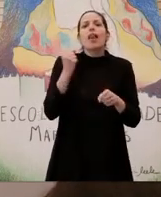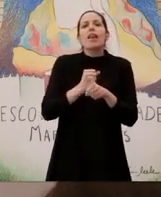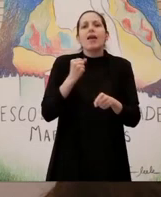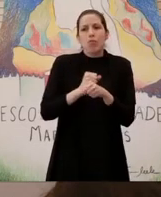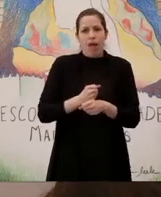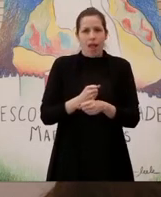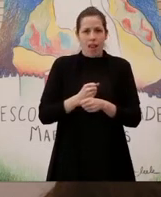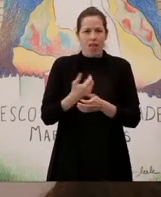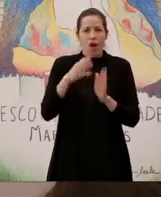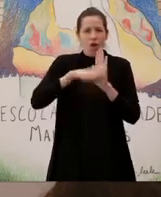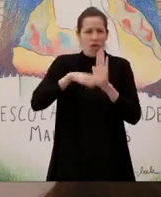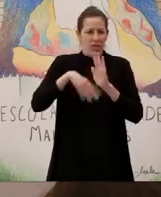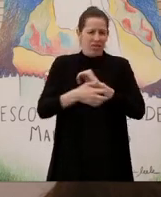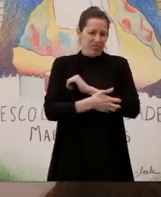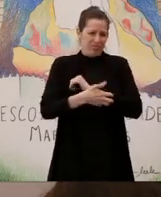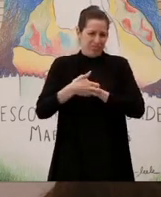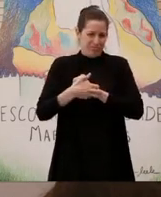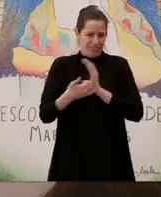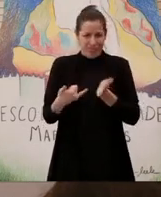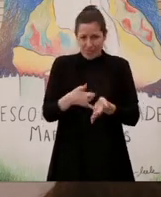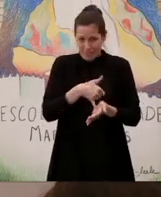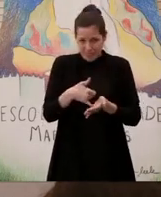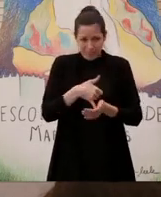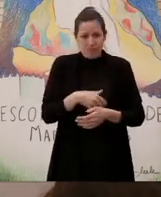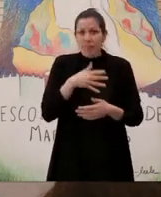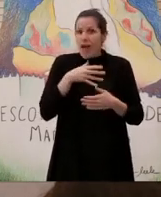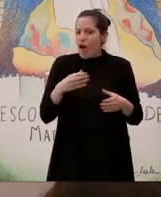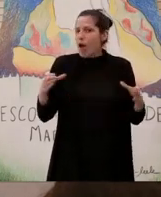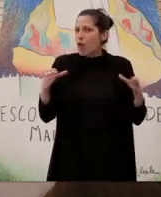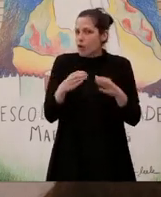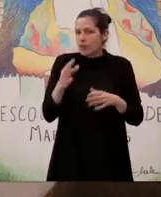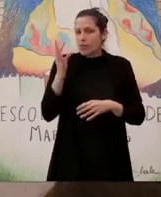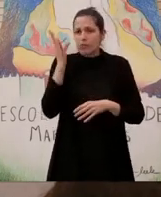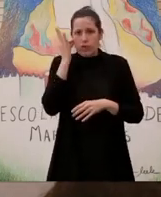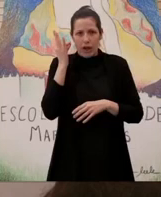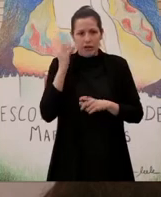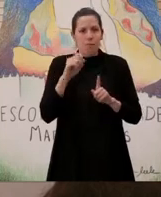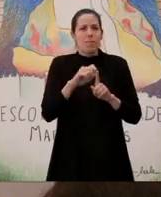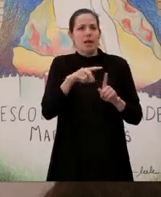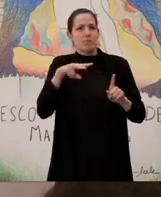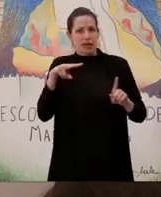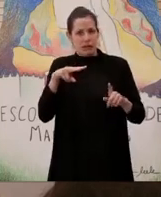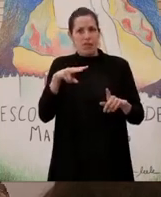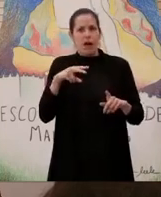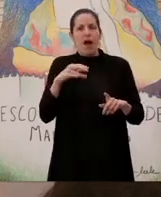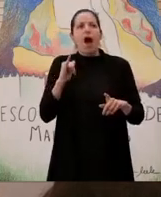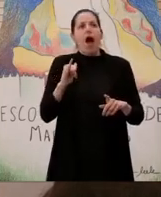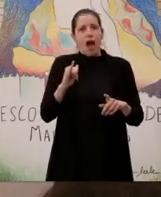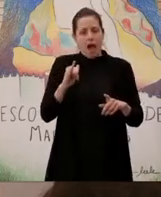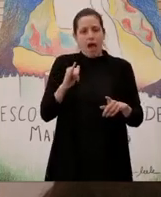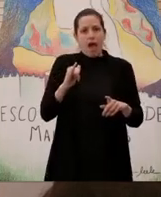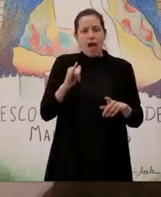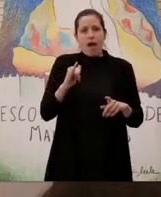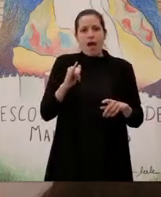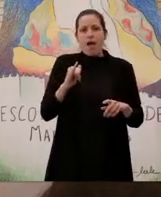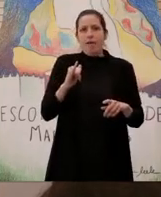súper precarias hay colectivos de muelleres Y tenemos perspectiva interseccional y pensamos